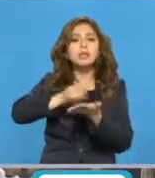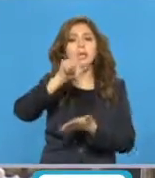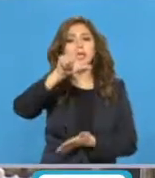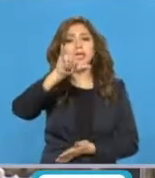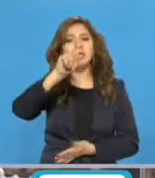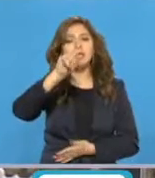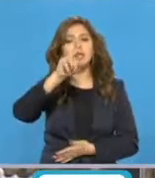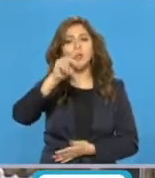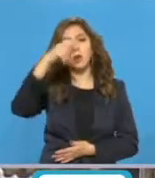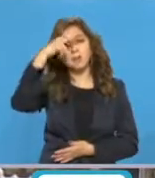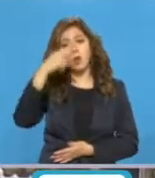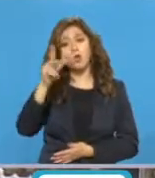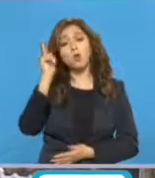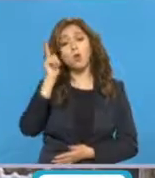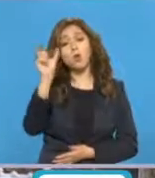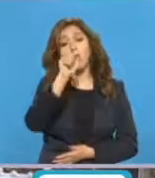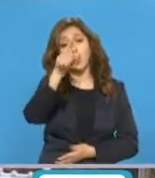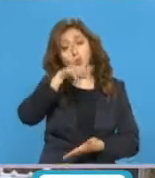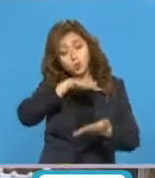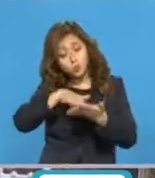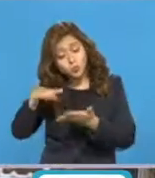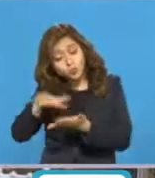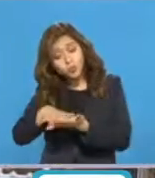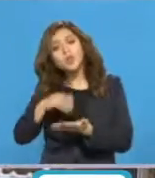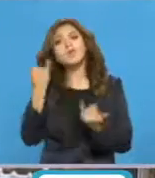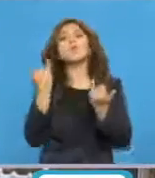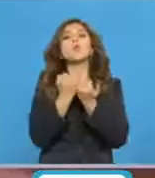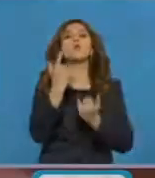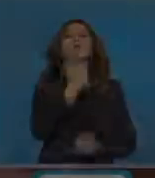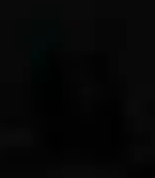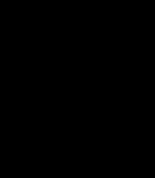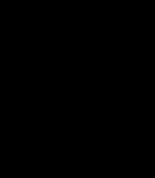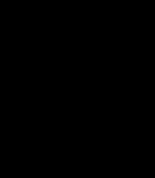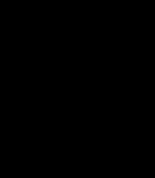tanto como la disfruto yo siempre. Qué maravilla. Gracias, chicos. Muchísimas Gracias, Sandra. gracias.